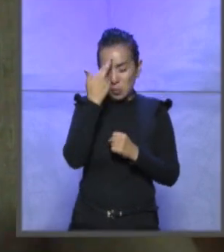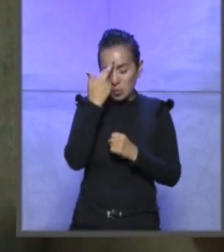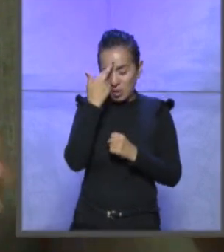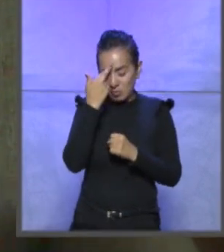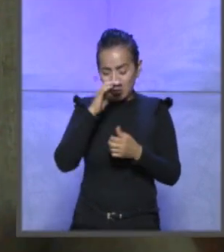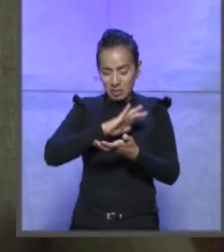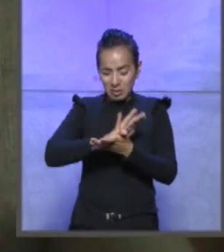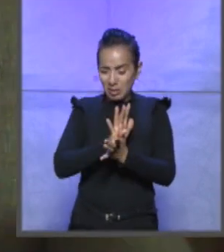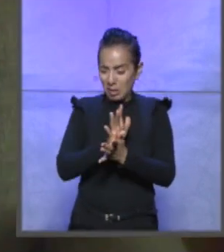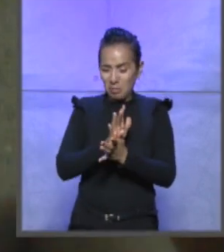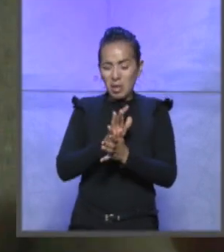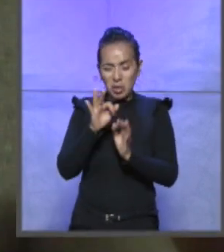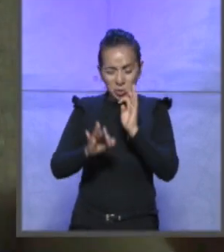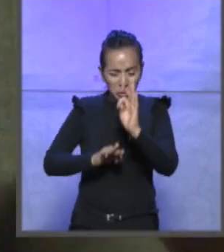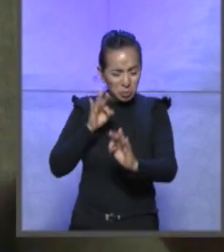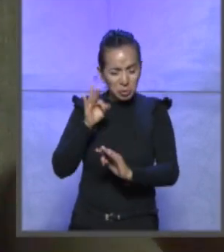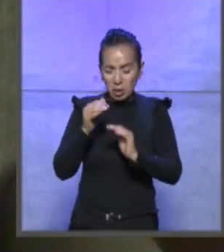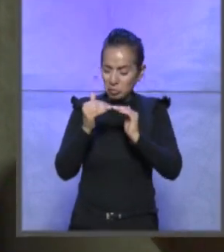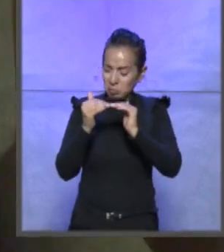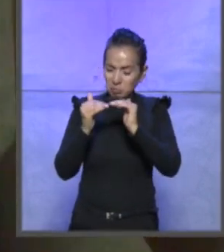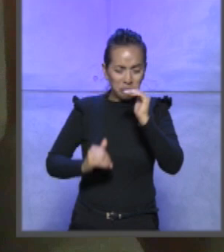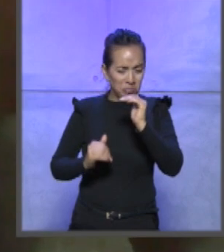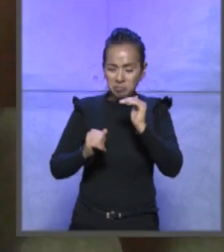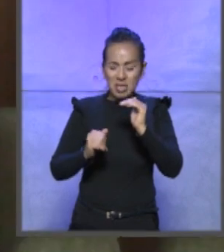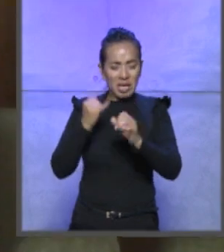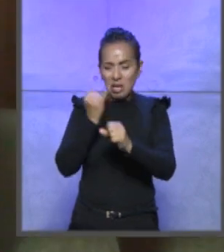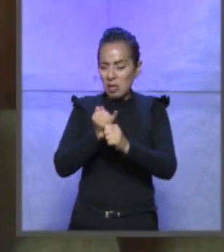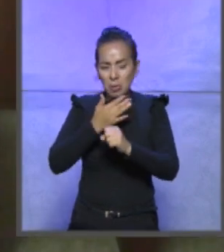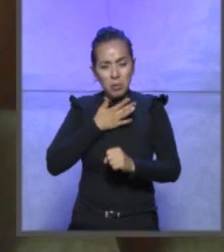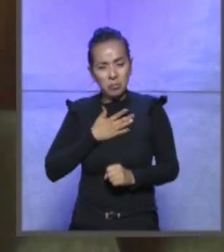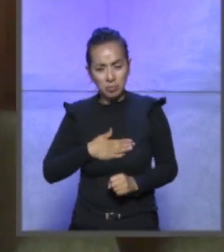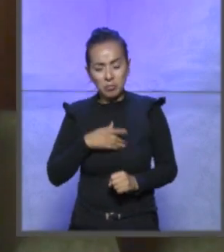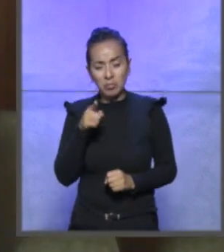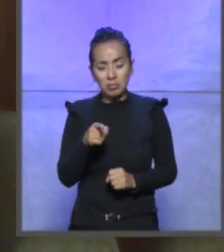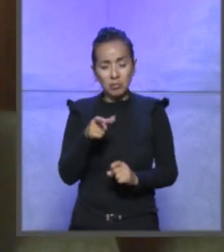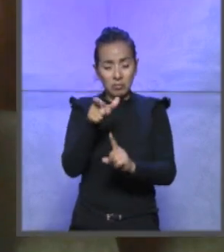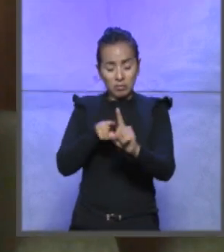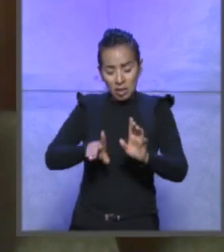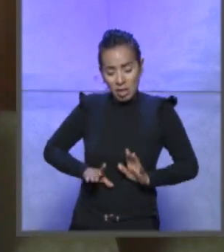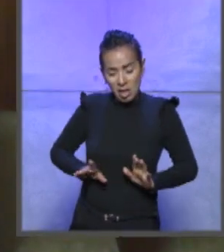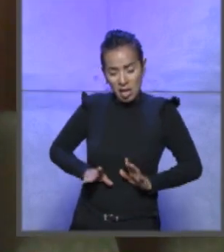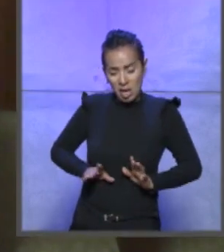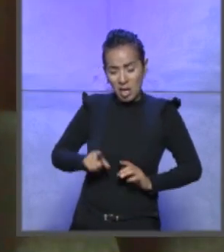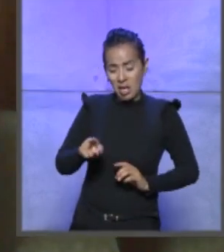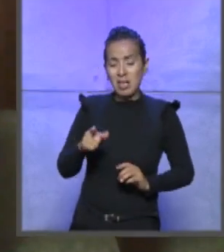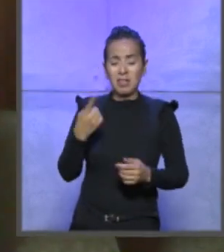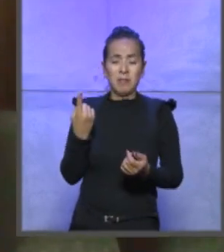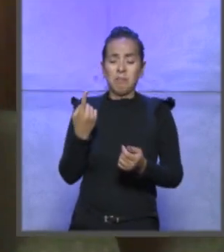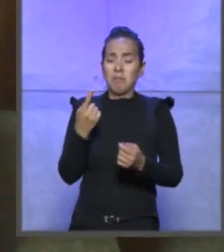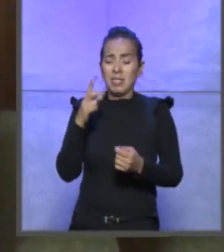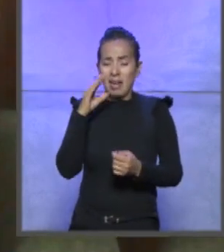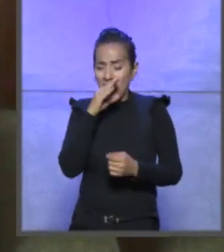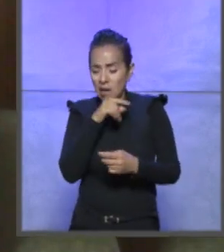un trato desigual o injusto que se da a una persona o grupo basado por las características específicas como son raza,